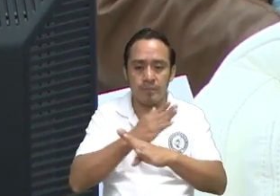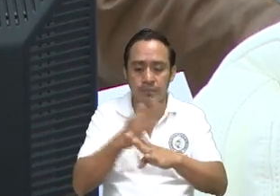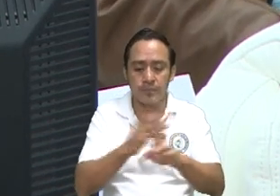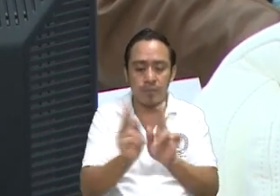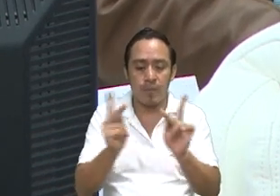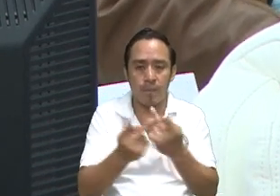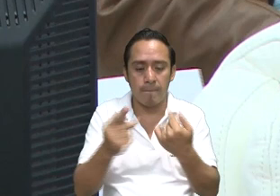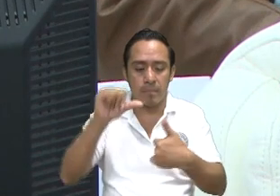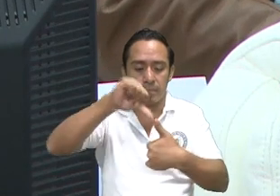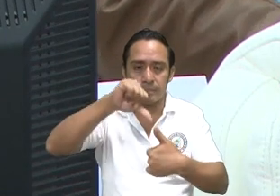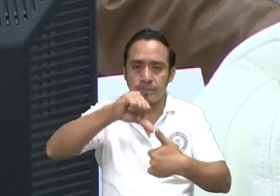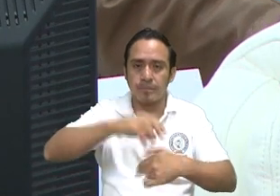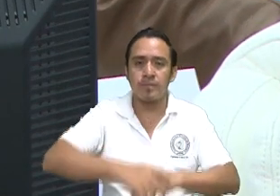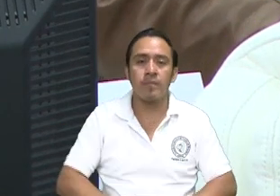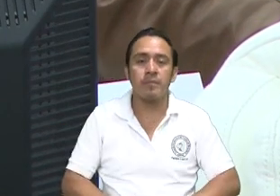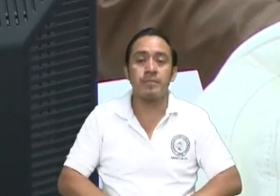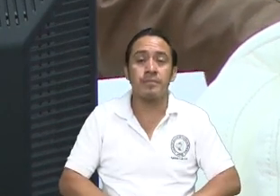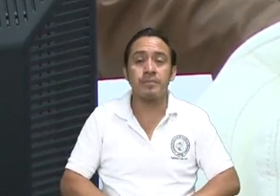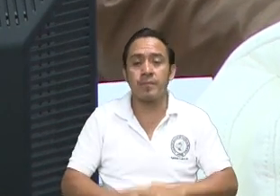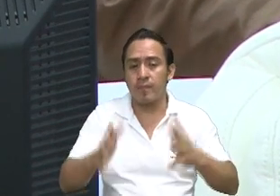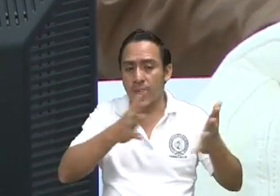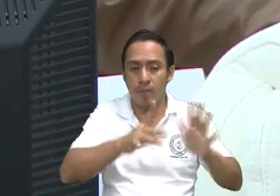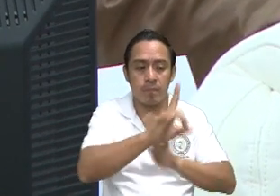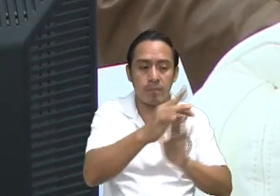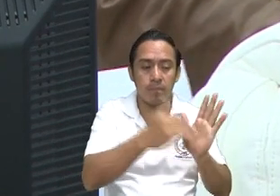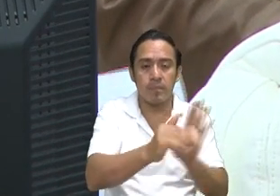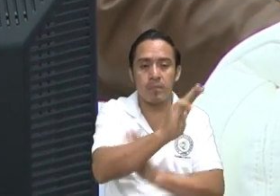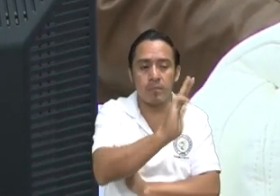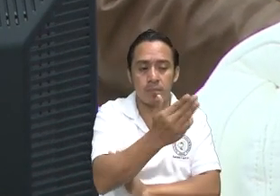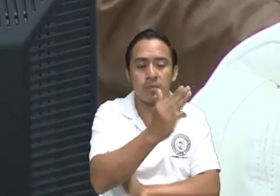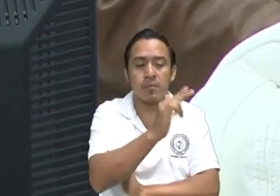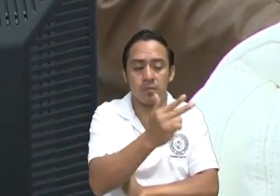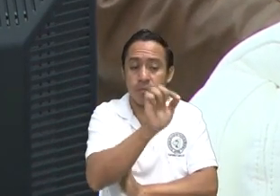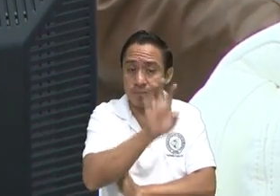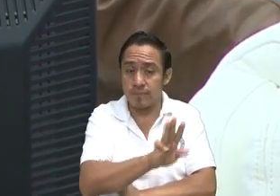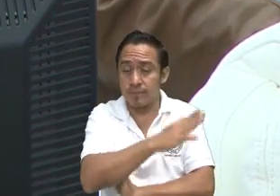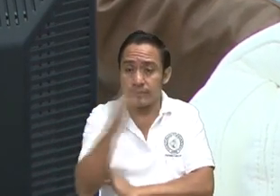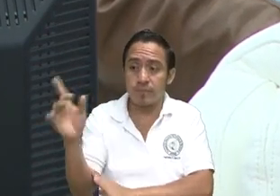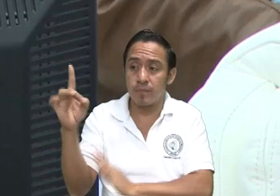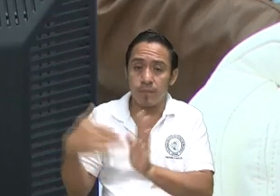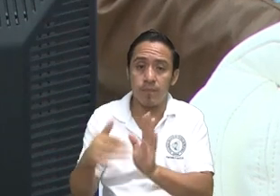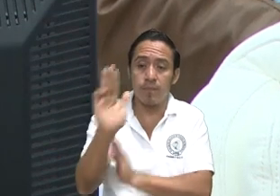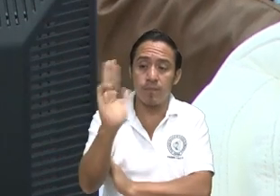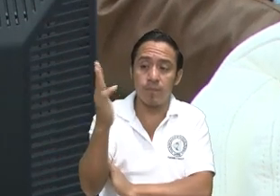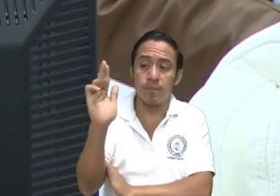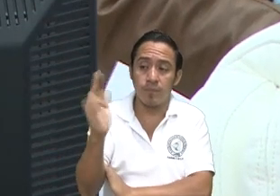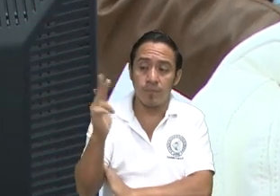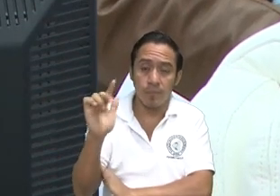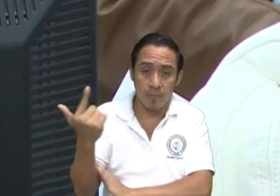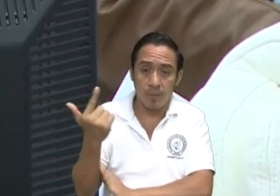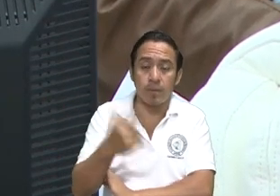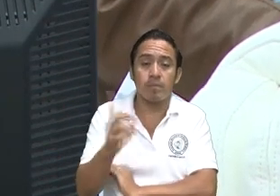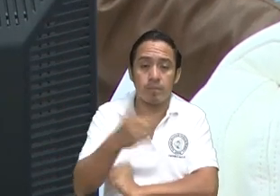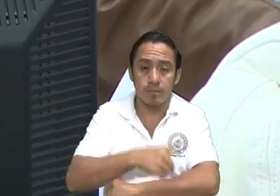de Centroamérica. Entre 1983 y 1987, el